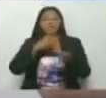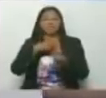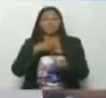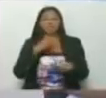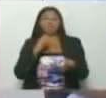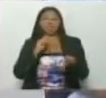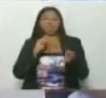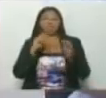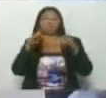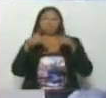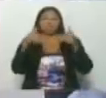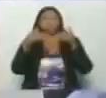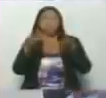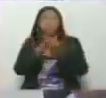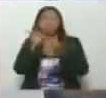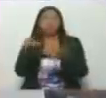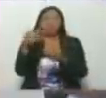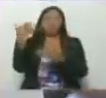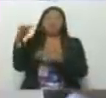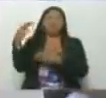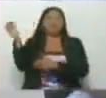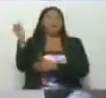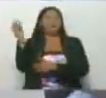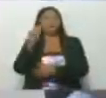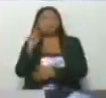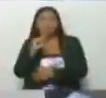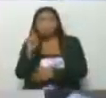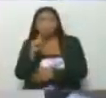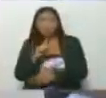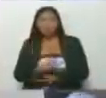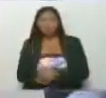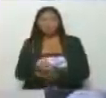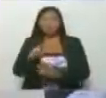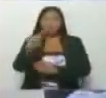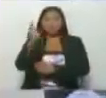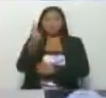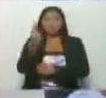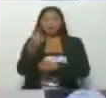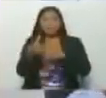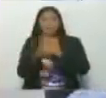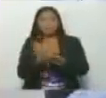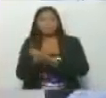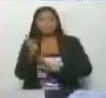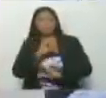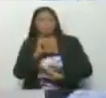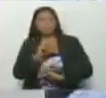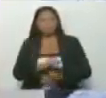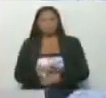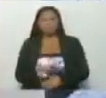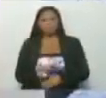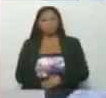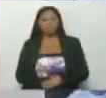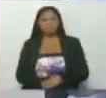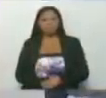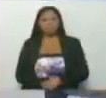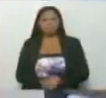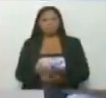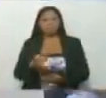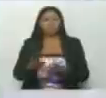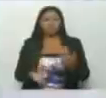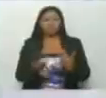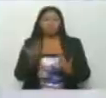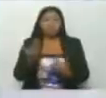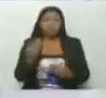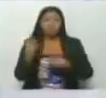que ha ocurrido no será la última vez que eso suceda esa es la esencia una esencia fundamental de la